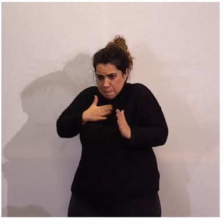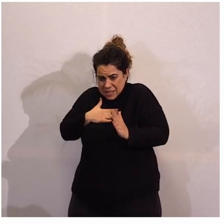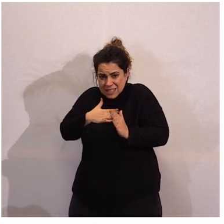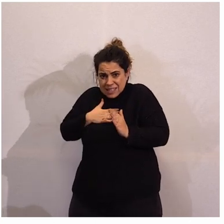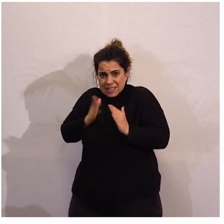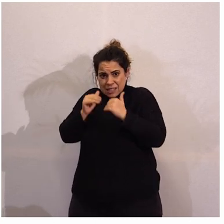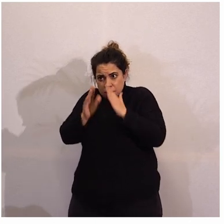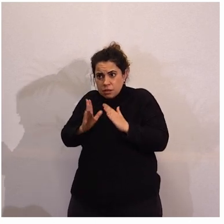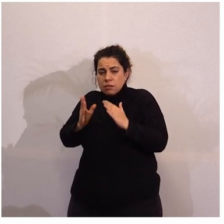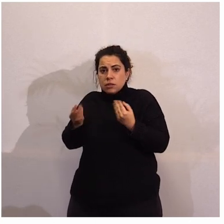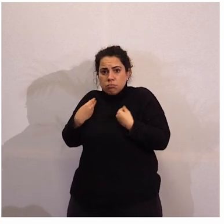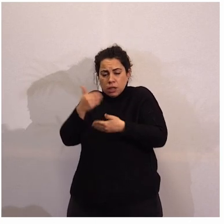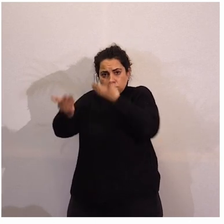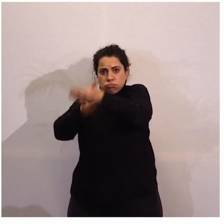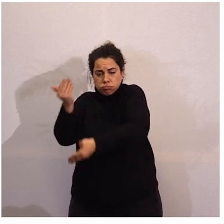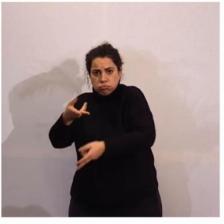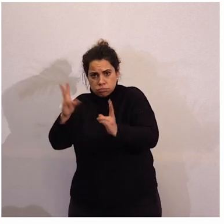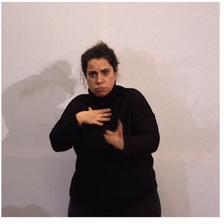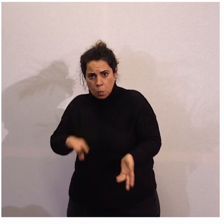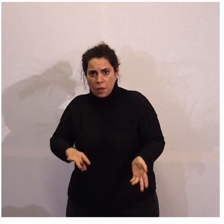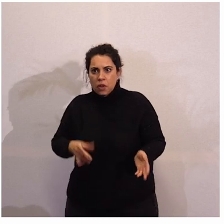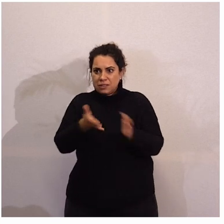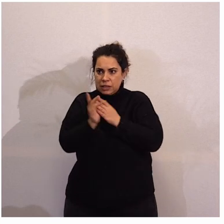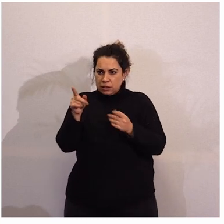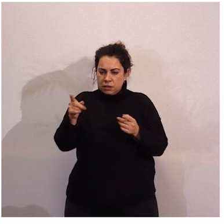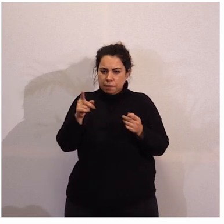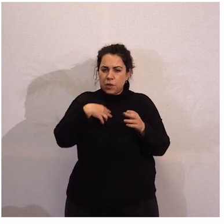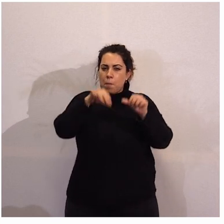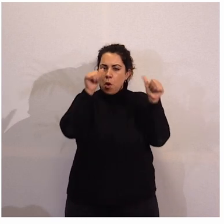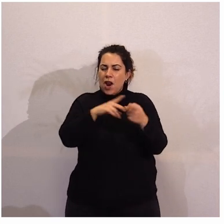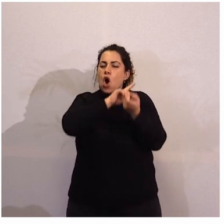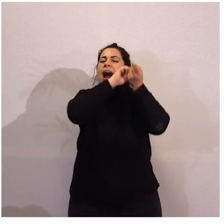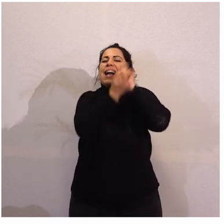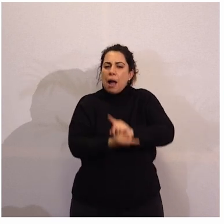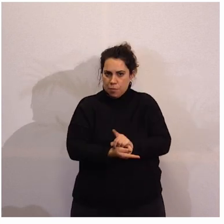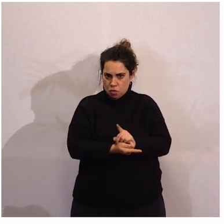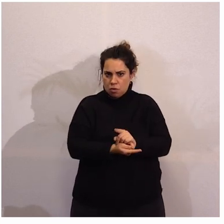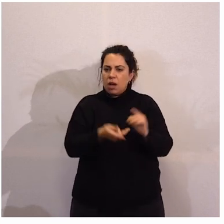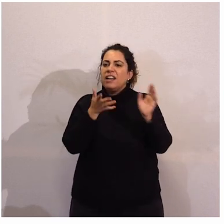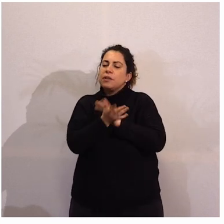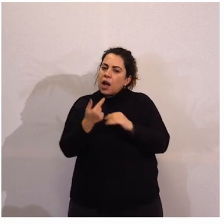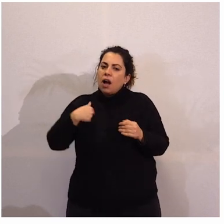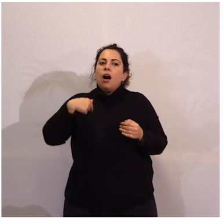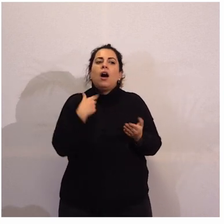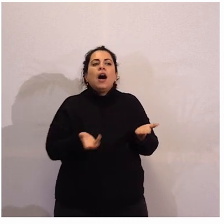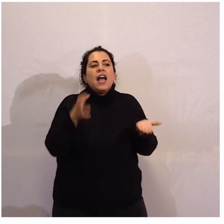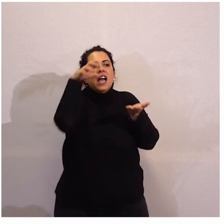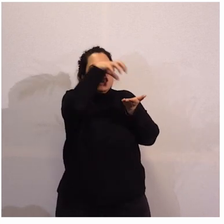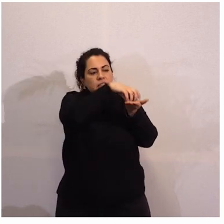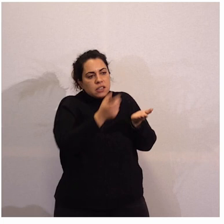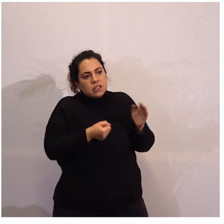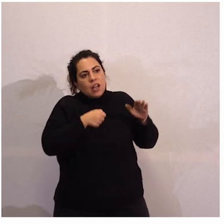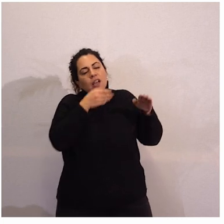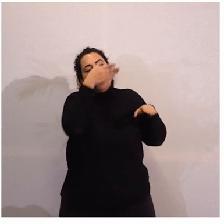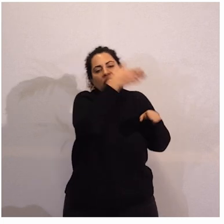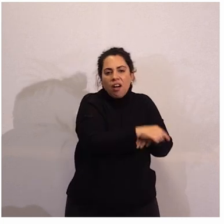es está el ese cambio de modelo. Ya no queremos ir a una institución donde